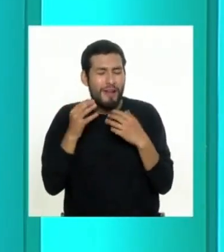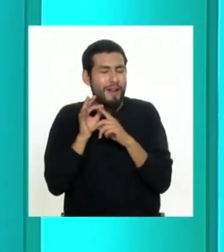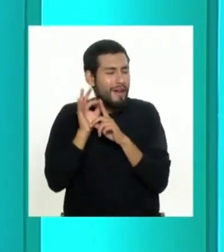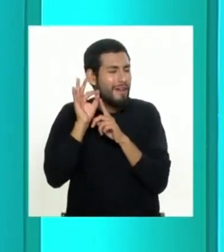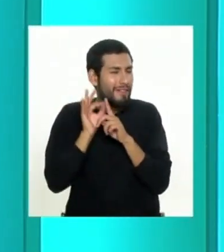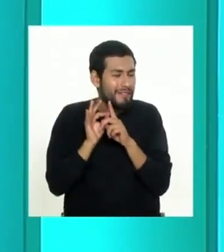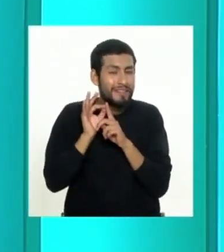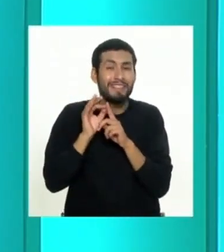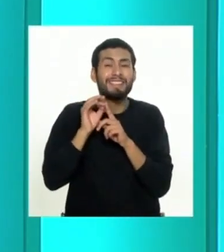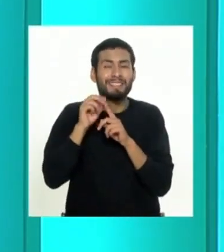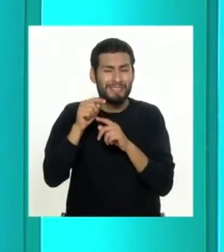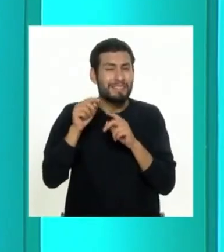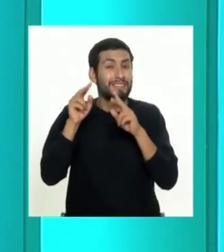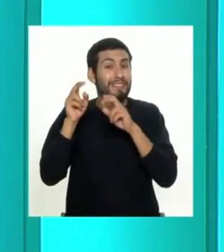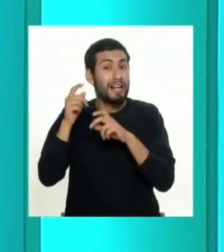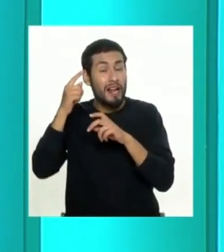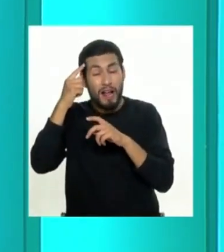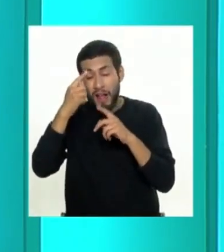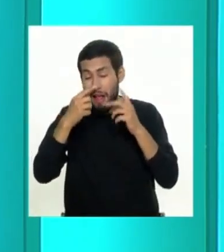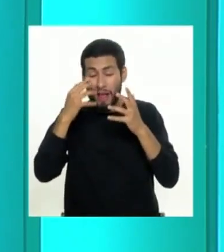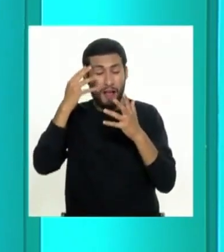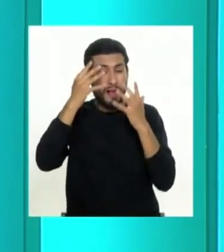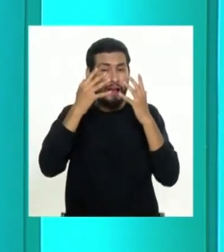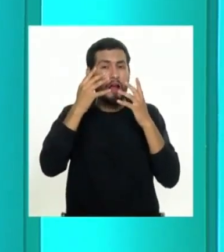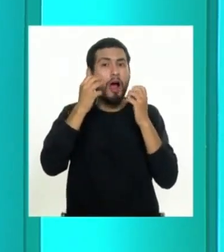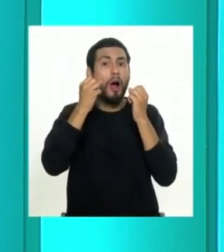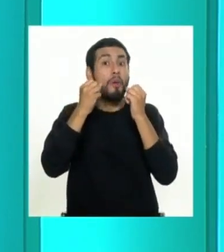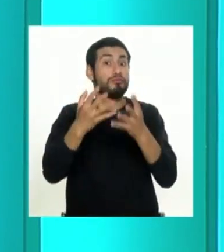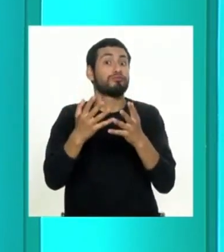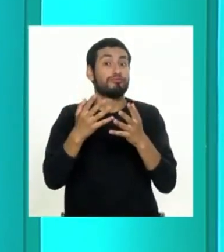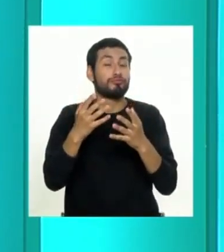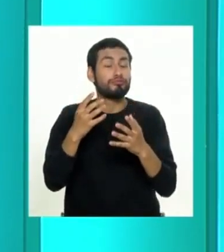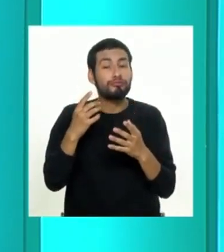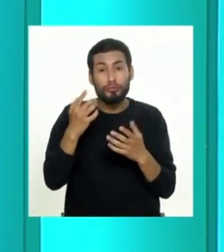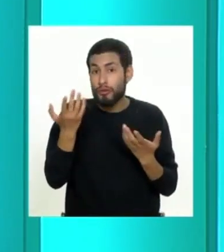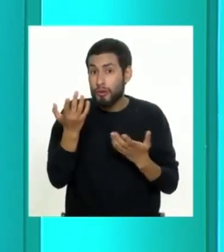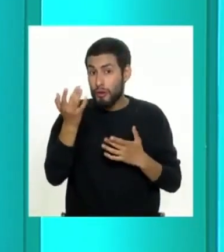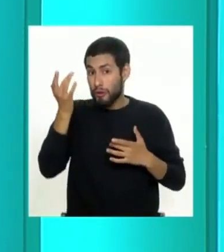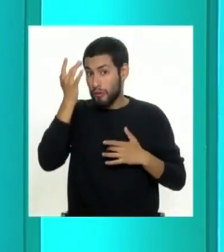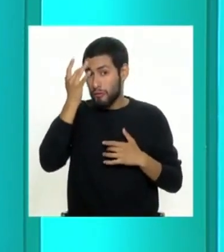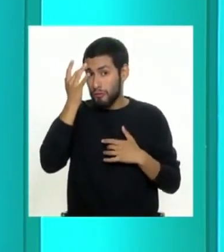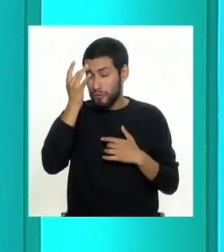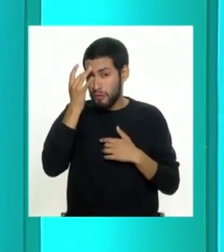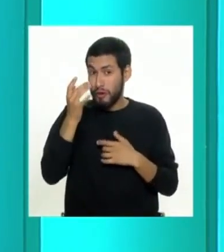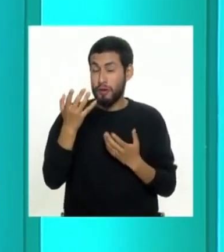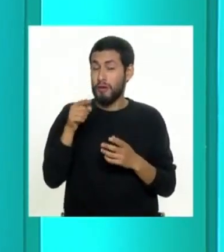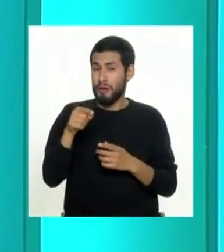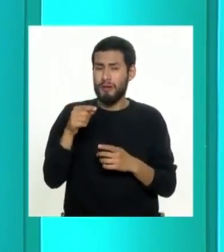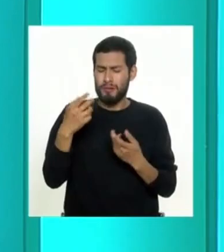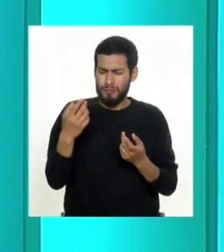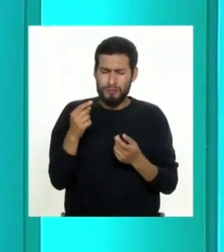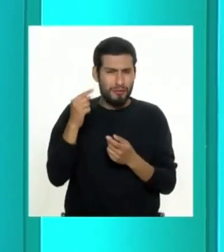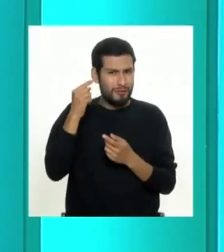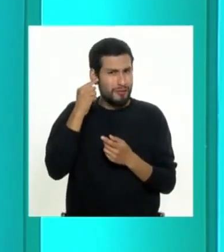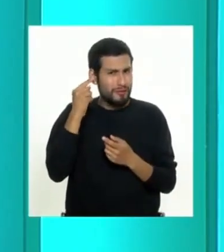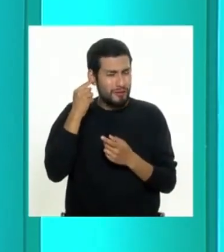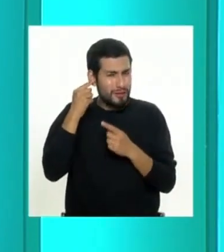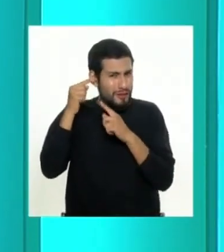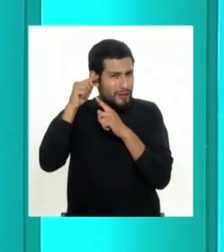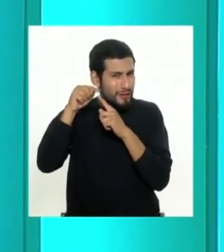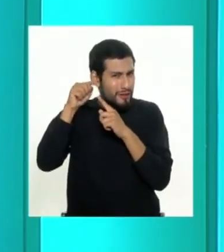febriles que son propios del tema, y de pronto esto puede desencadenar en una sintomatología muy curiosa, que es este vértigo que